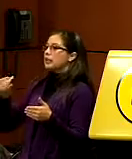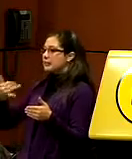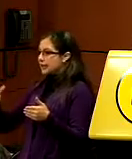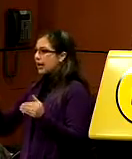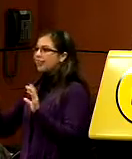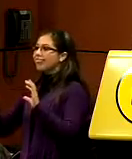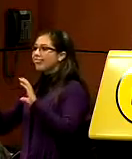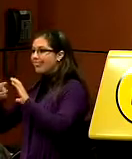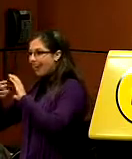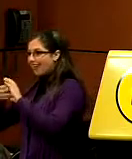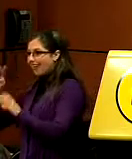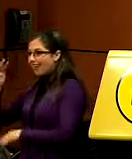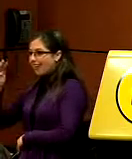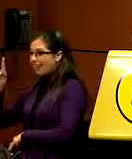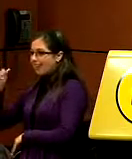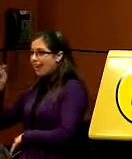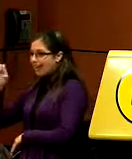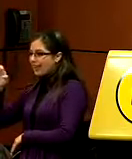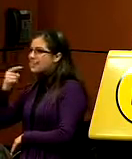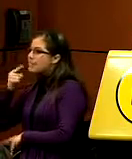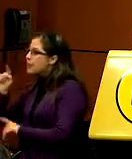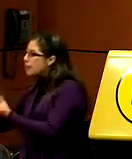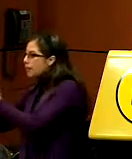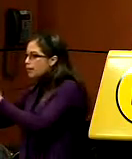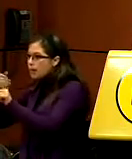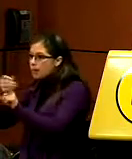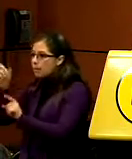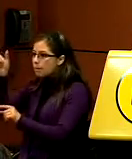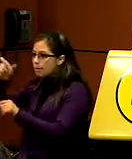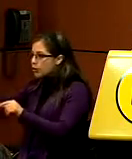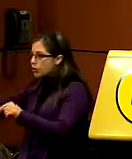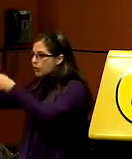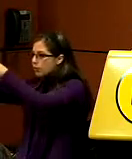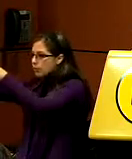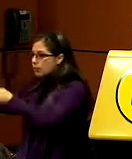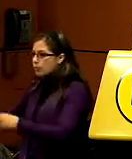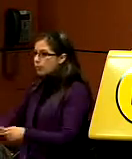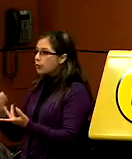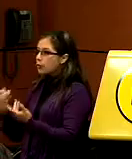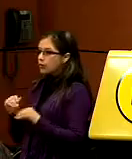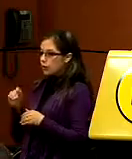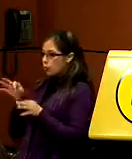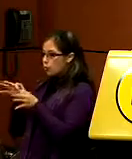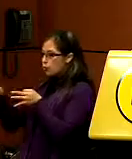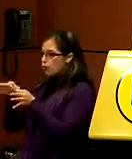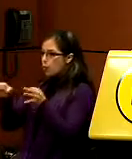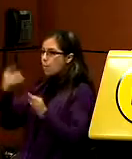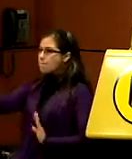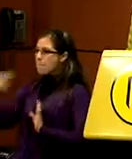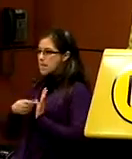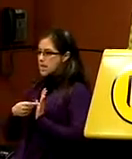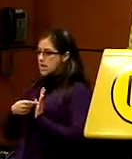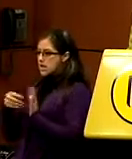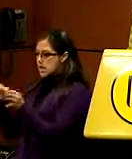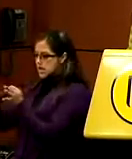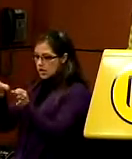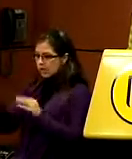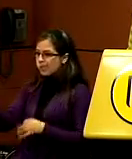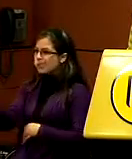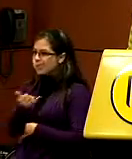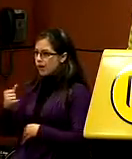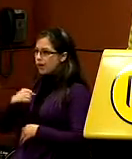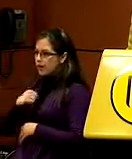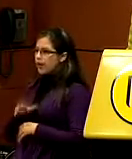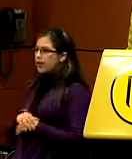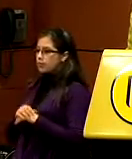dane el registro de caracterización de la población que ya estamos en más de 1000 municipios con una serie con 87